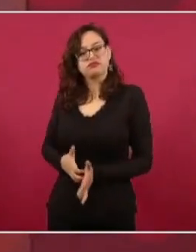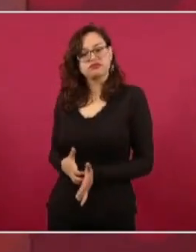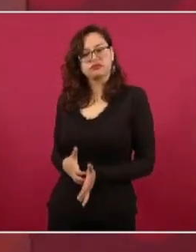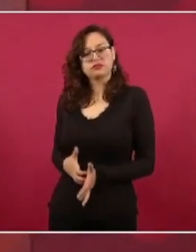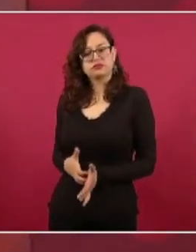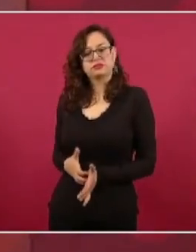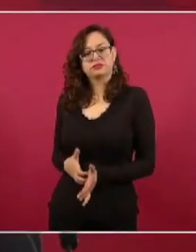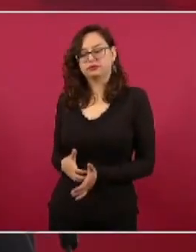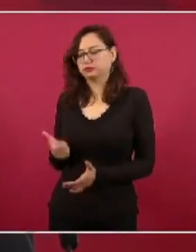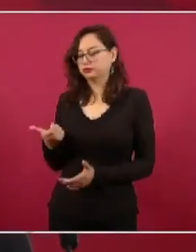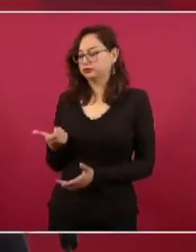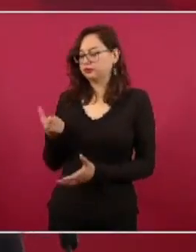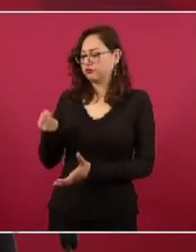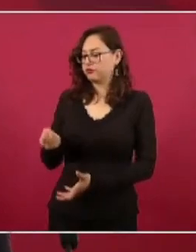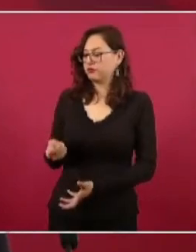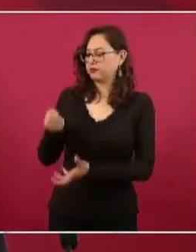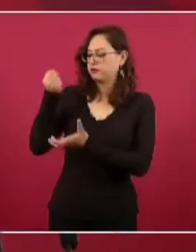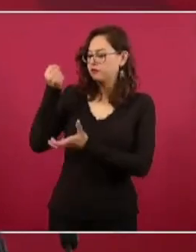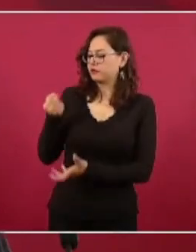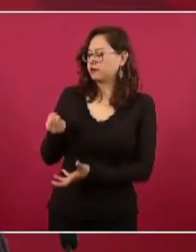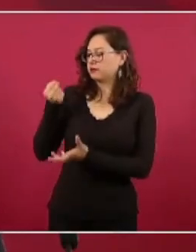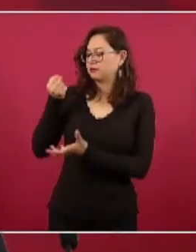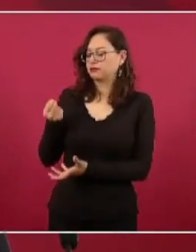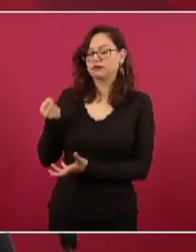Y esos fondos